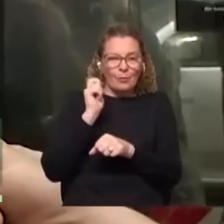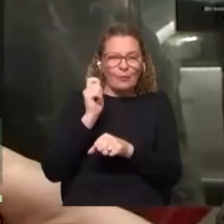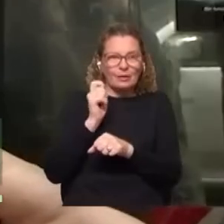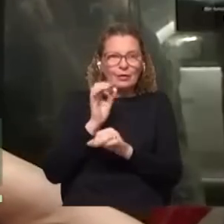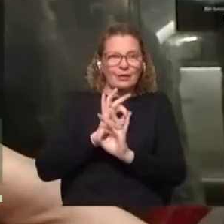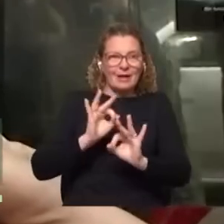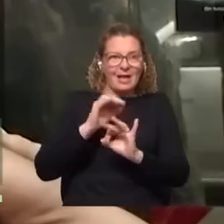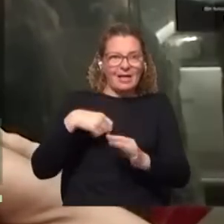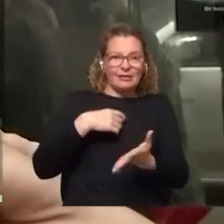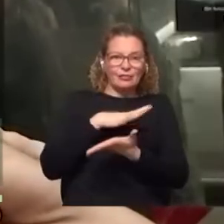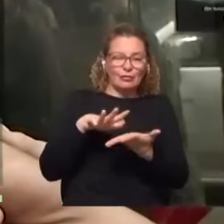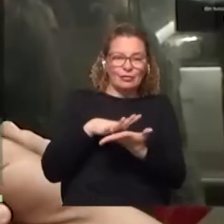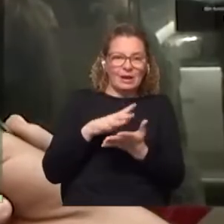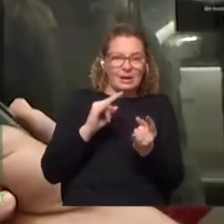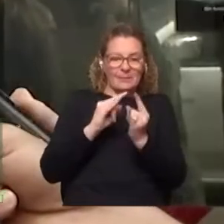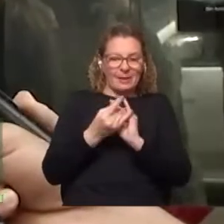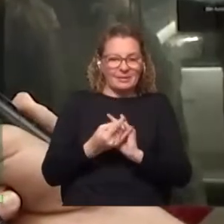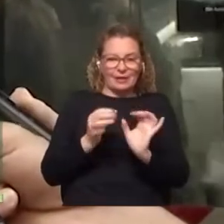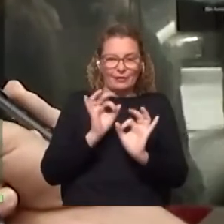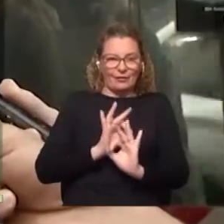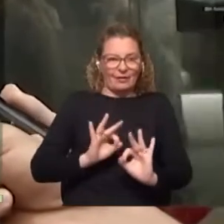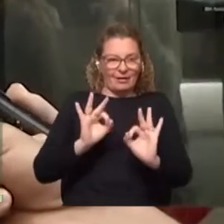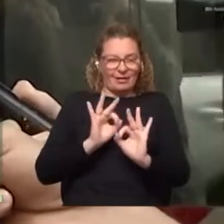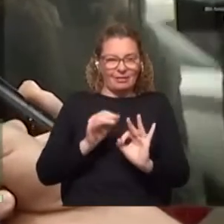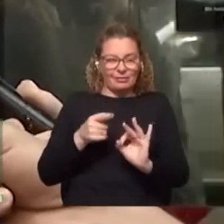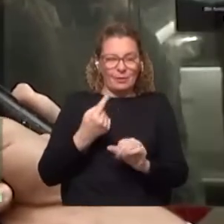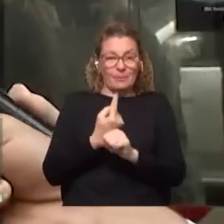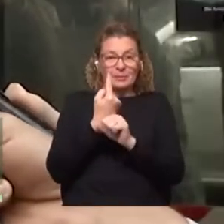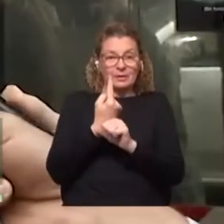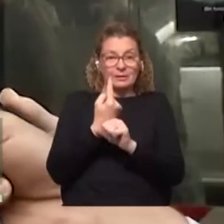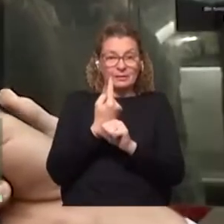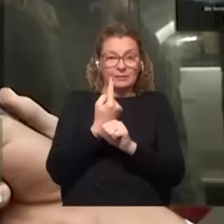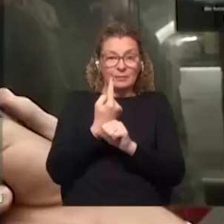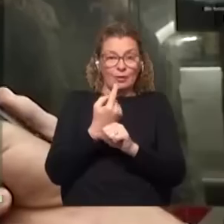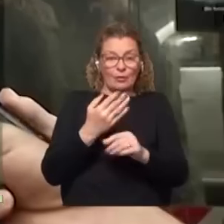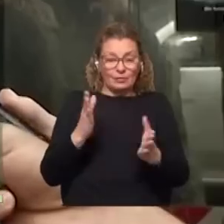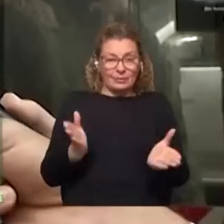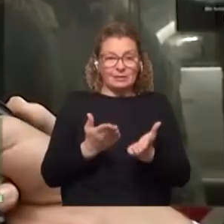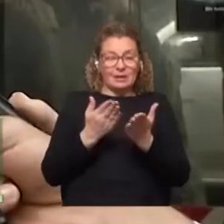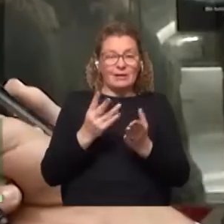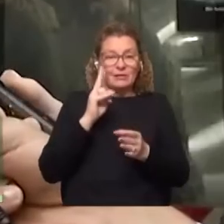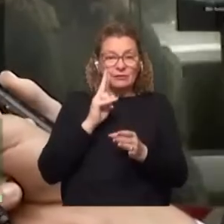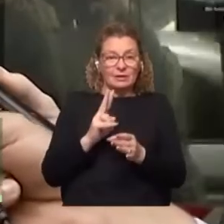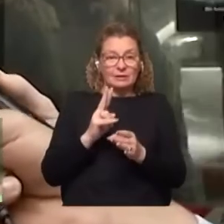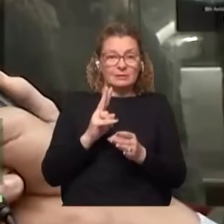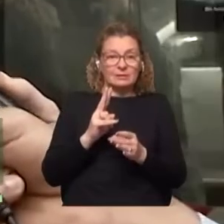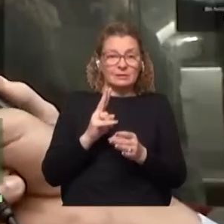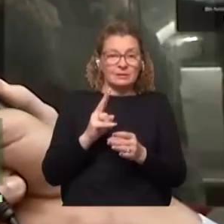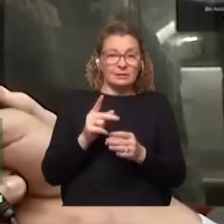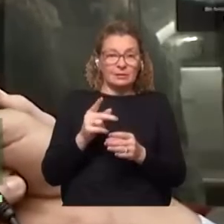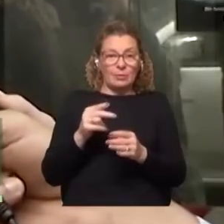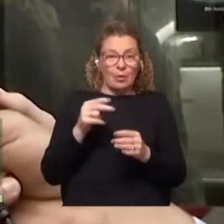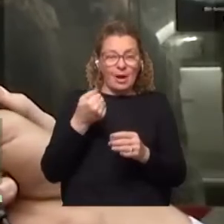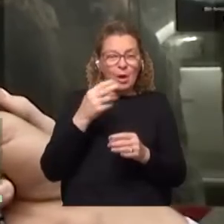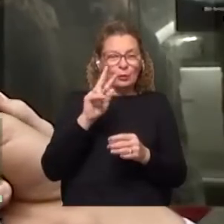ni social ni parlamentario siquiera entonces lo que hicimos primero fue levantar las reservas y después someter a una auditoría externa